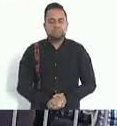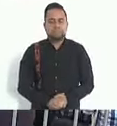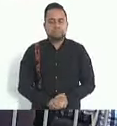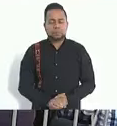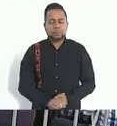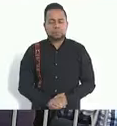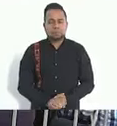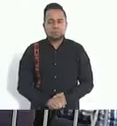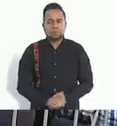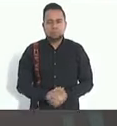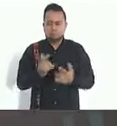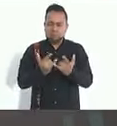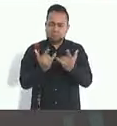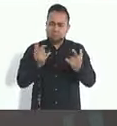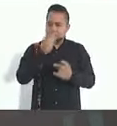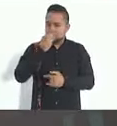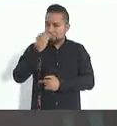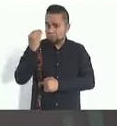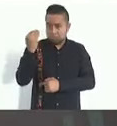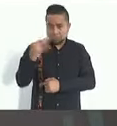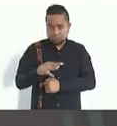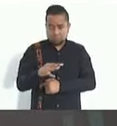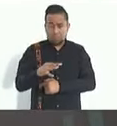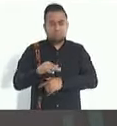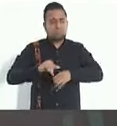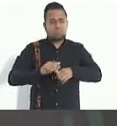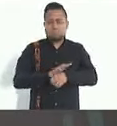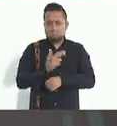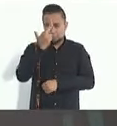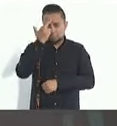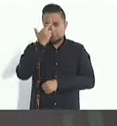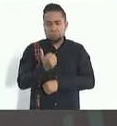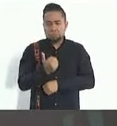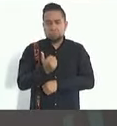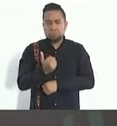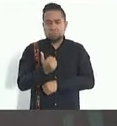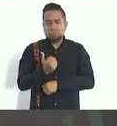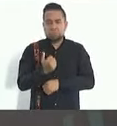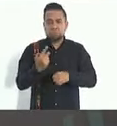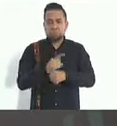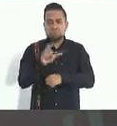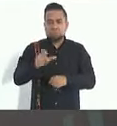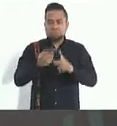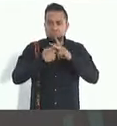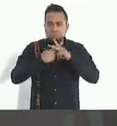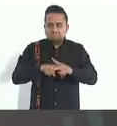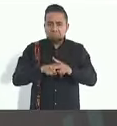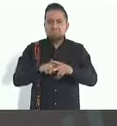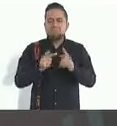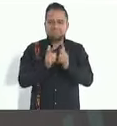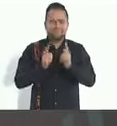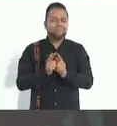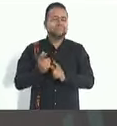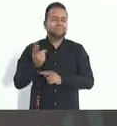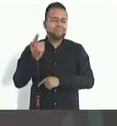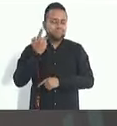Y es una historia muy bonita, porque cuando inicia el movimiento